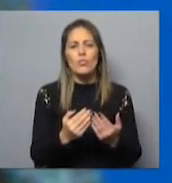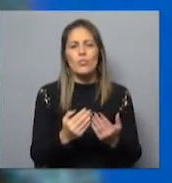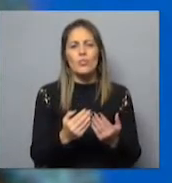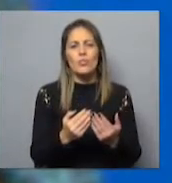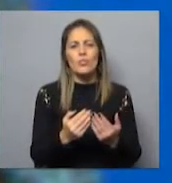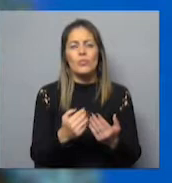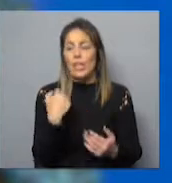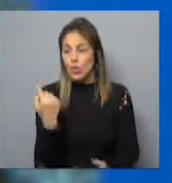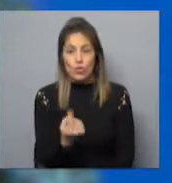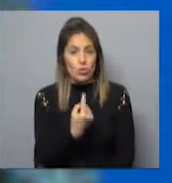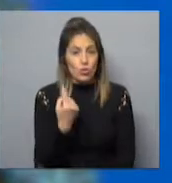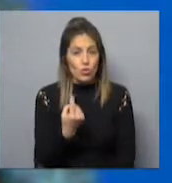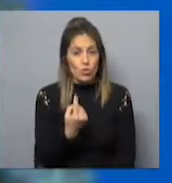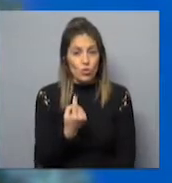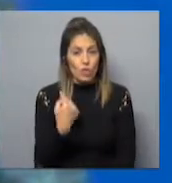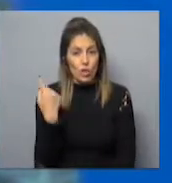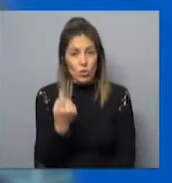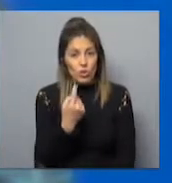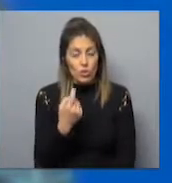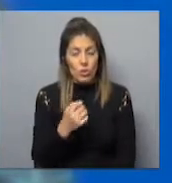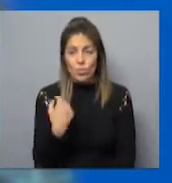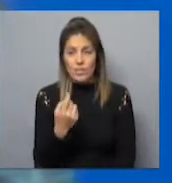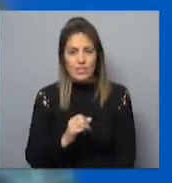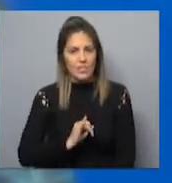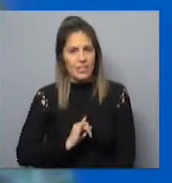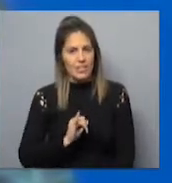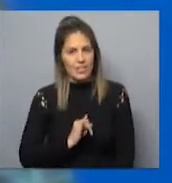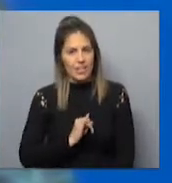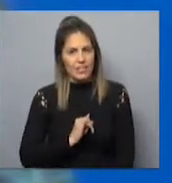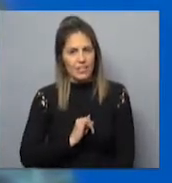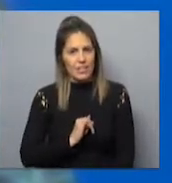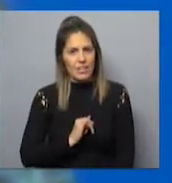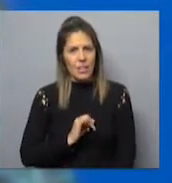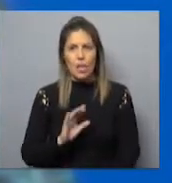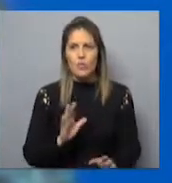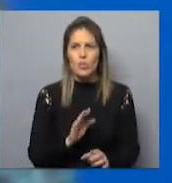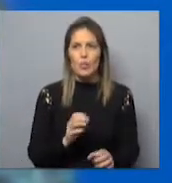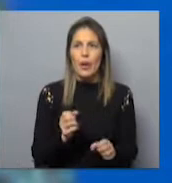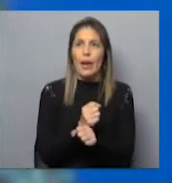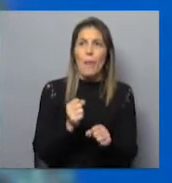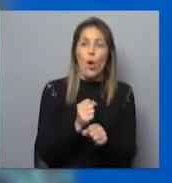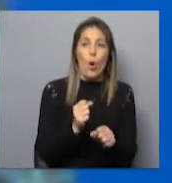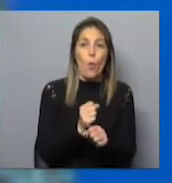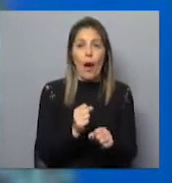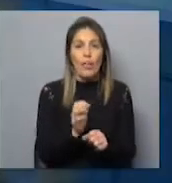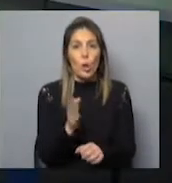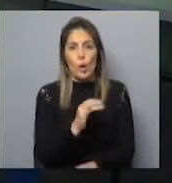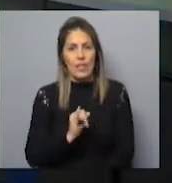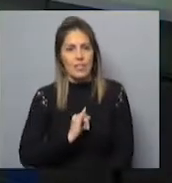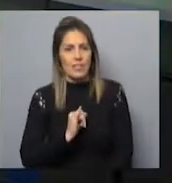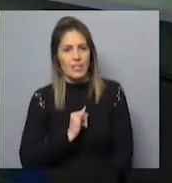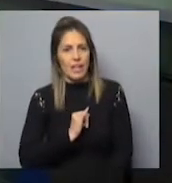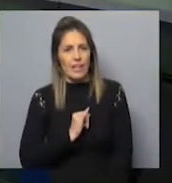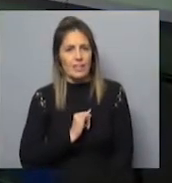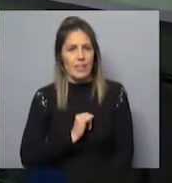de nosotros de nosotros de nuestras identidades y es como si homologar amos todas las identidades trans todas las personas